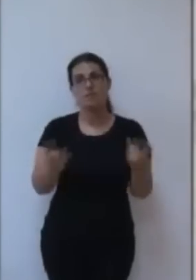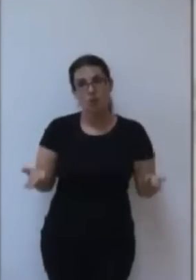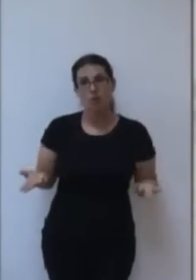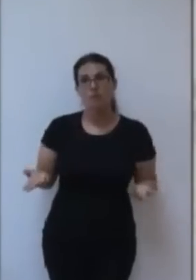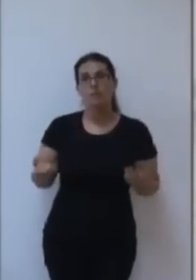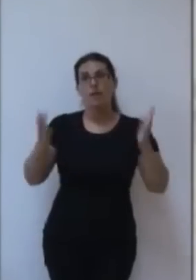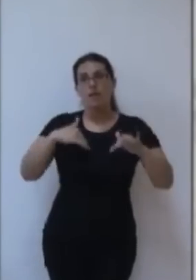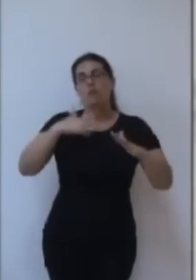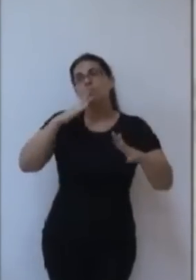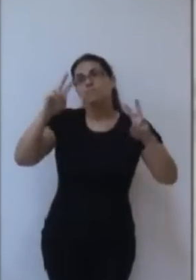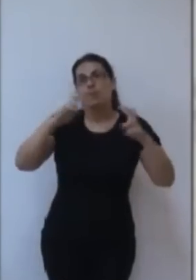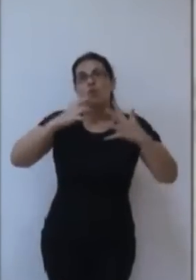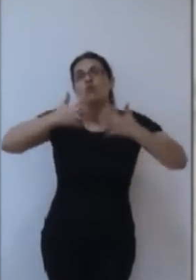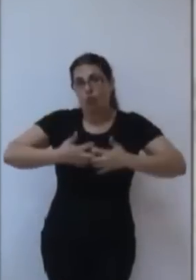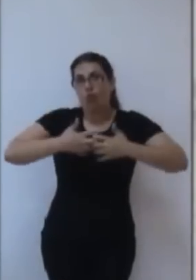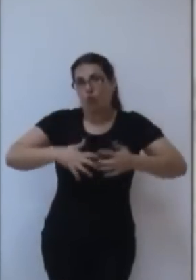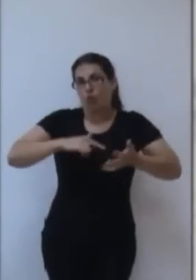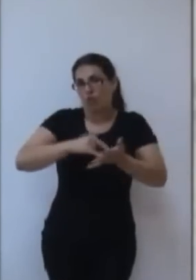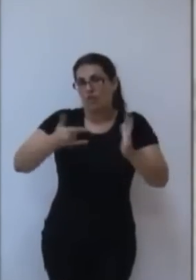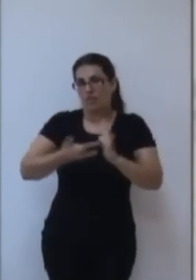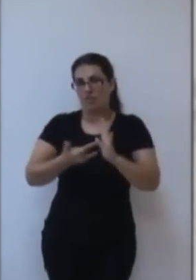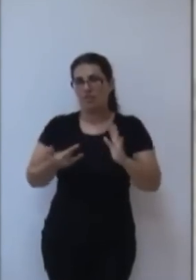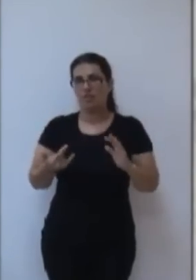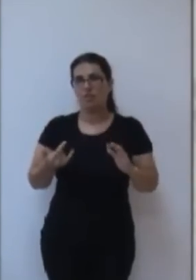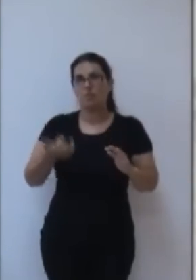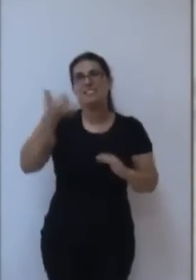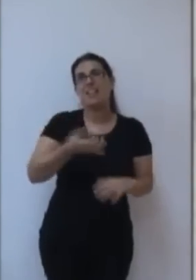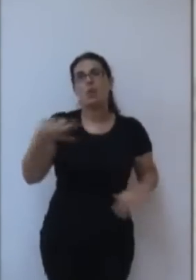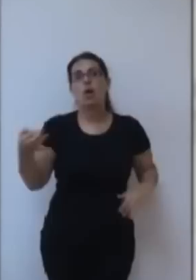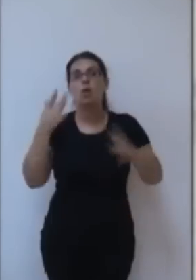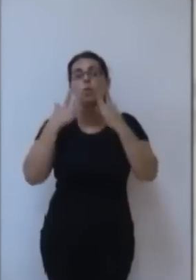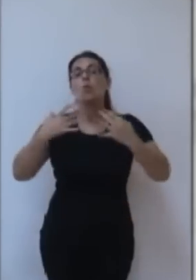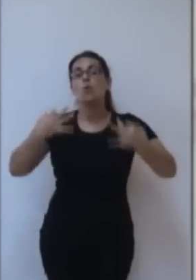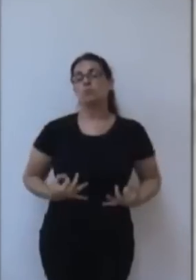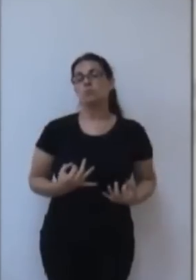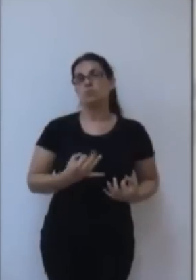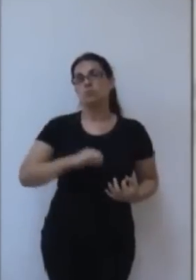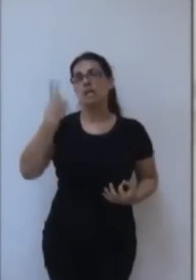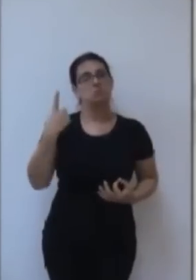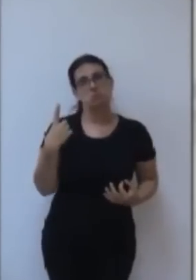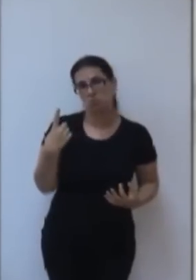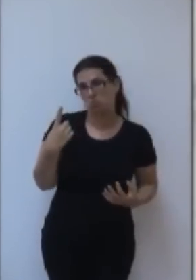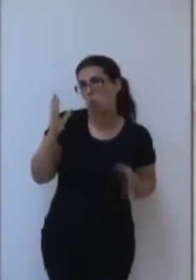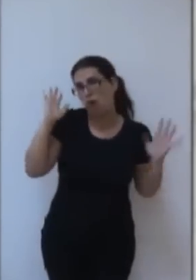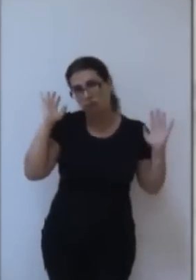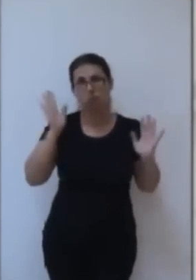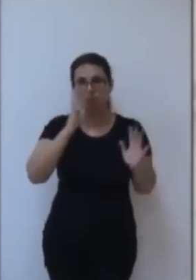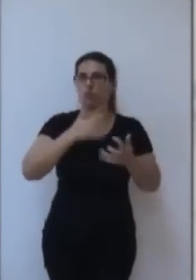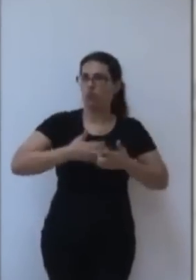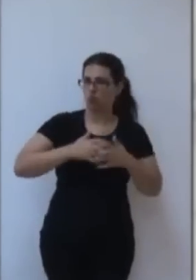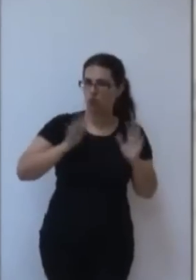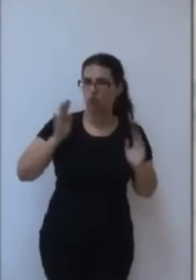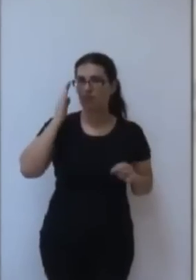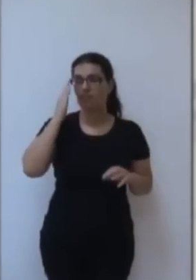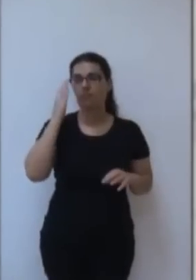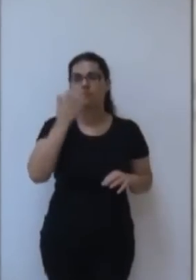al final funciona, ¿no? El sistema, no creo que sea lo más adecuado, pero desde luego sí que está funcionando. Yo